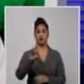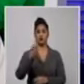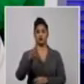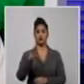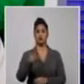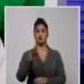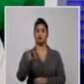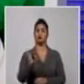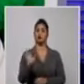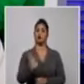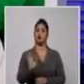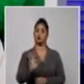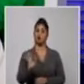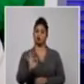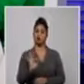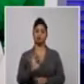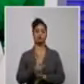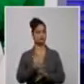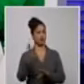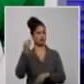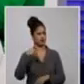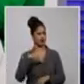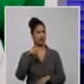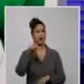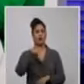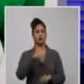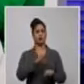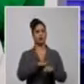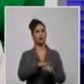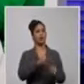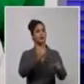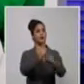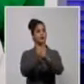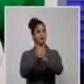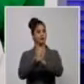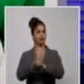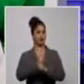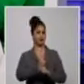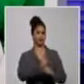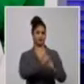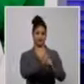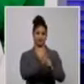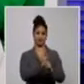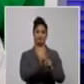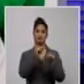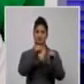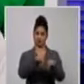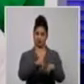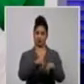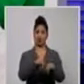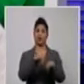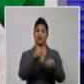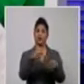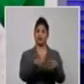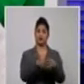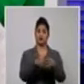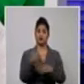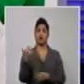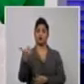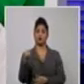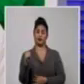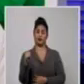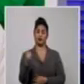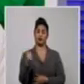93,7%, como ya hemos dicho, son contactos de casos confirmados y 10 son contactos de